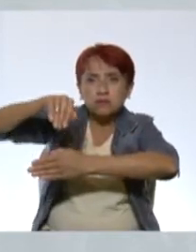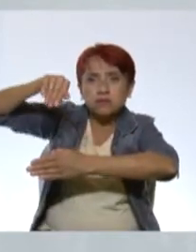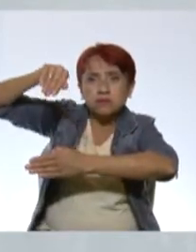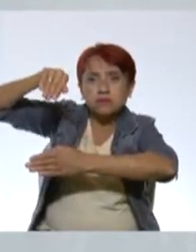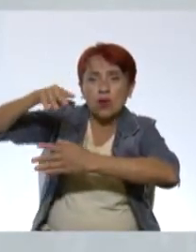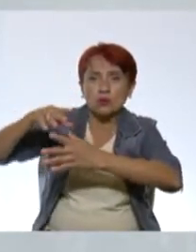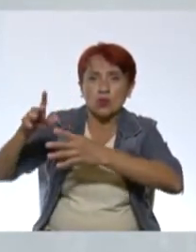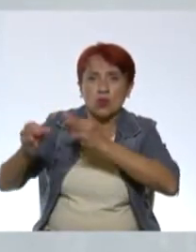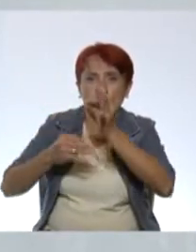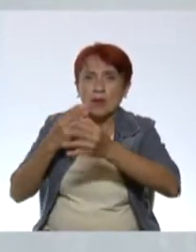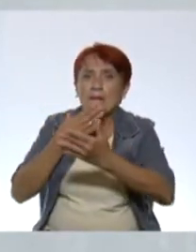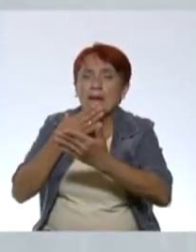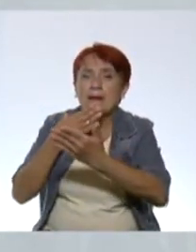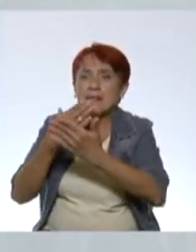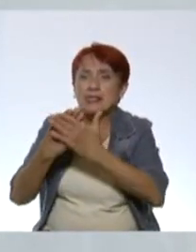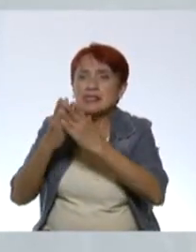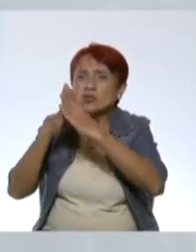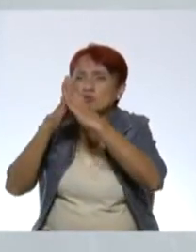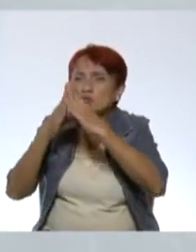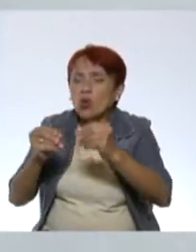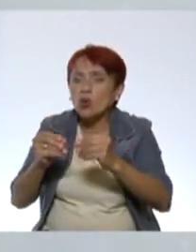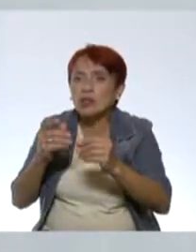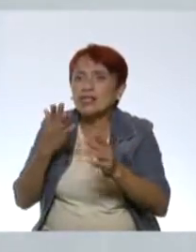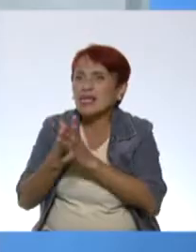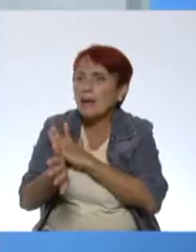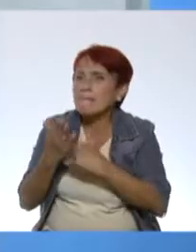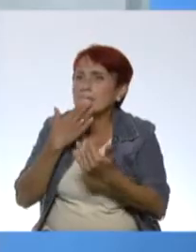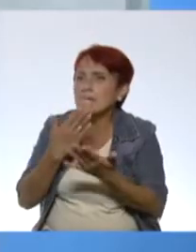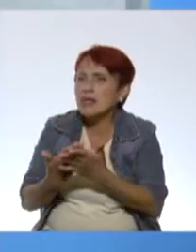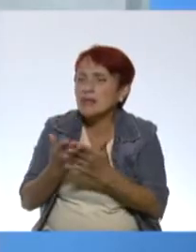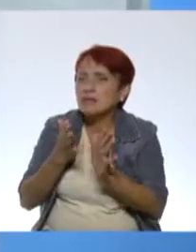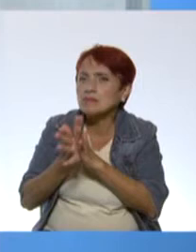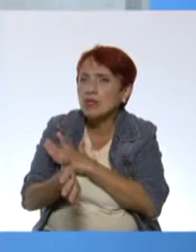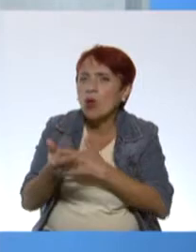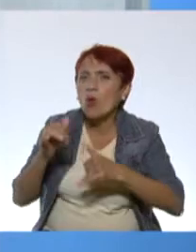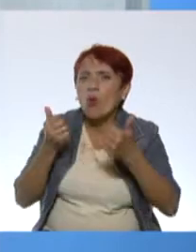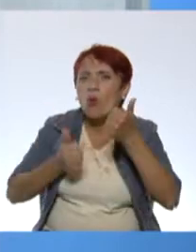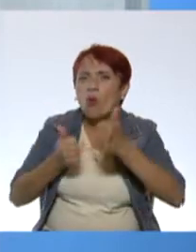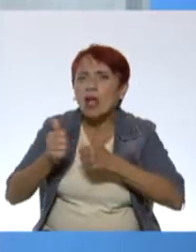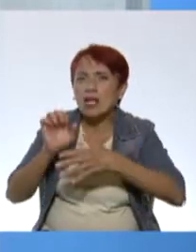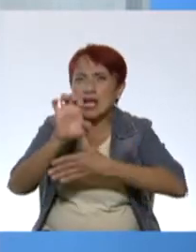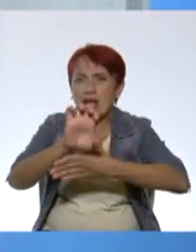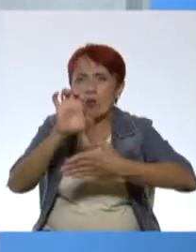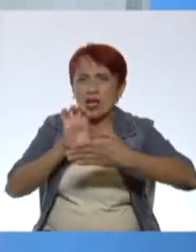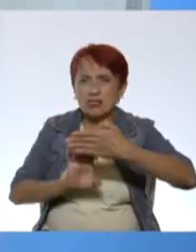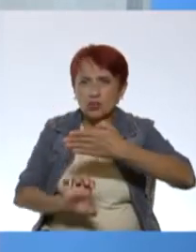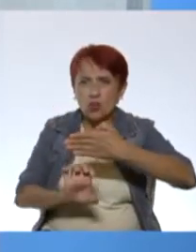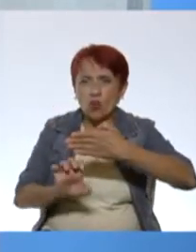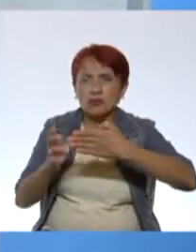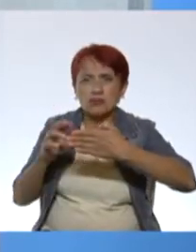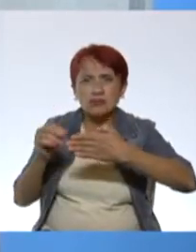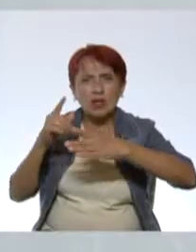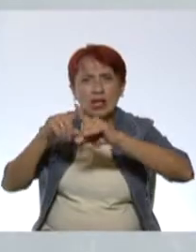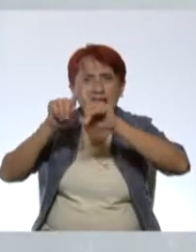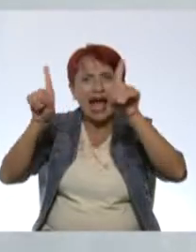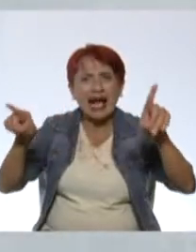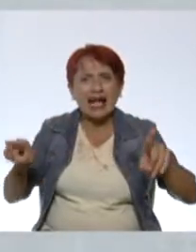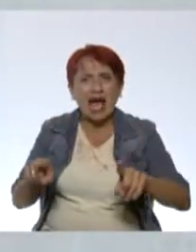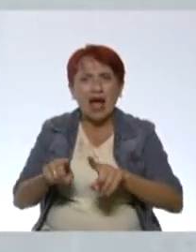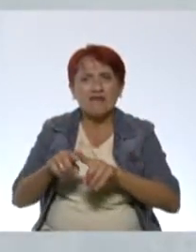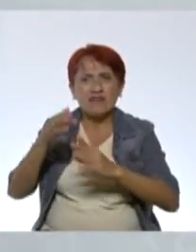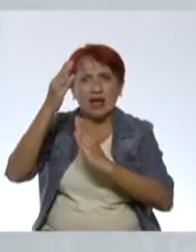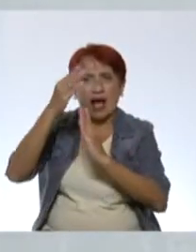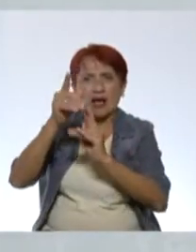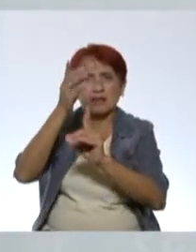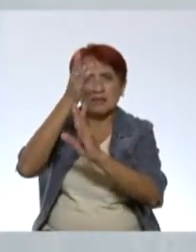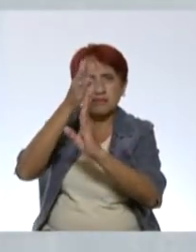extraer todo lo que nos están solicitando. ¿Qué es lo que nos están solicitando? ¿Cuál es la ecuación que corresponde a esta gráfica que está